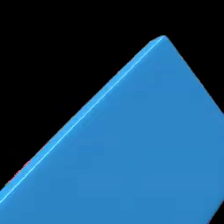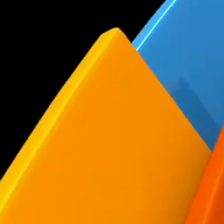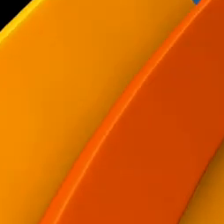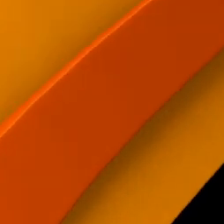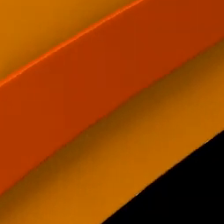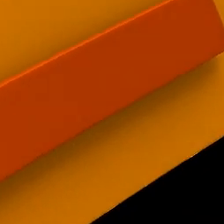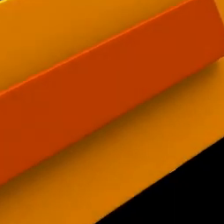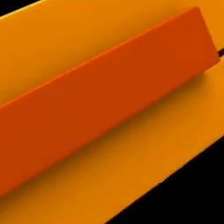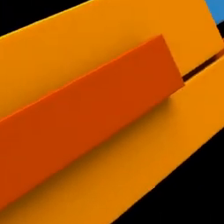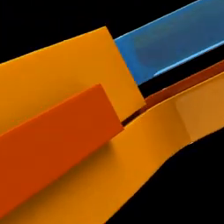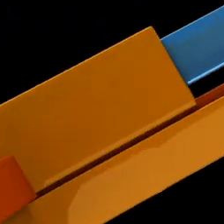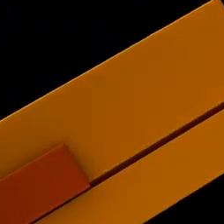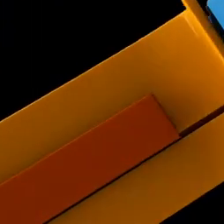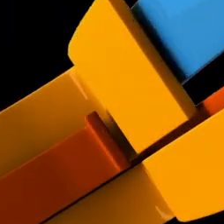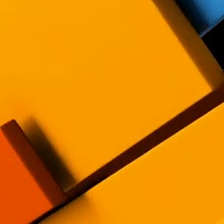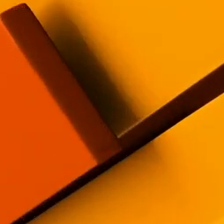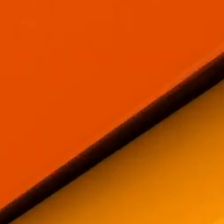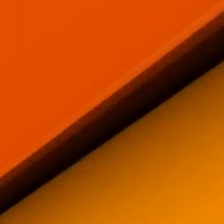y